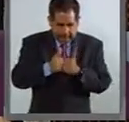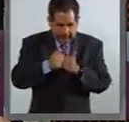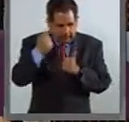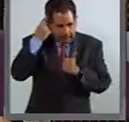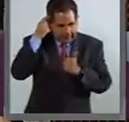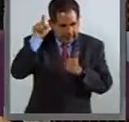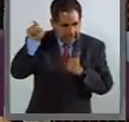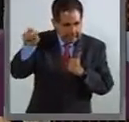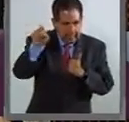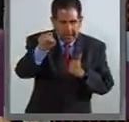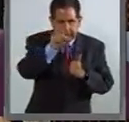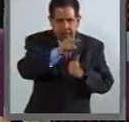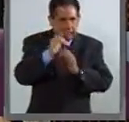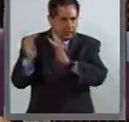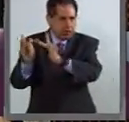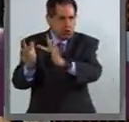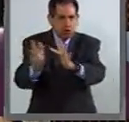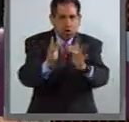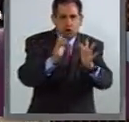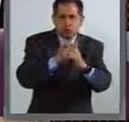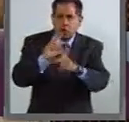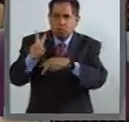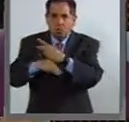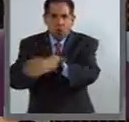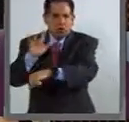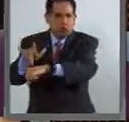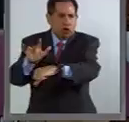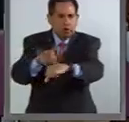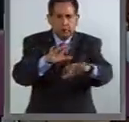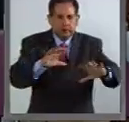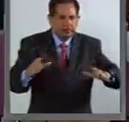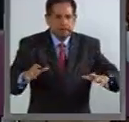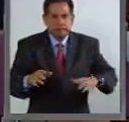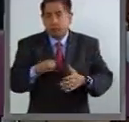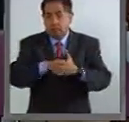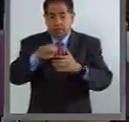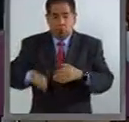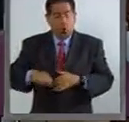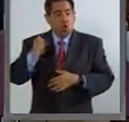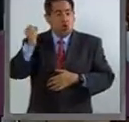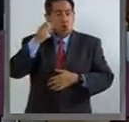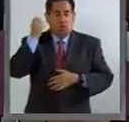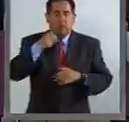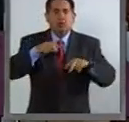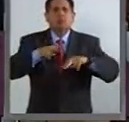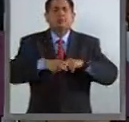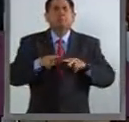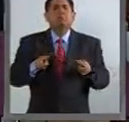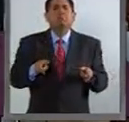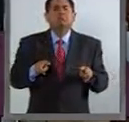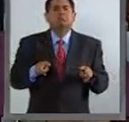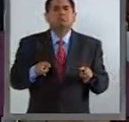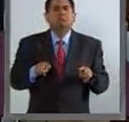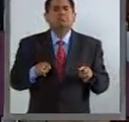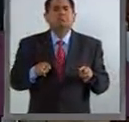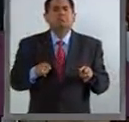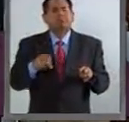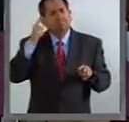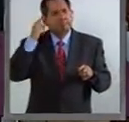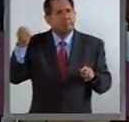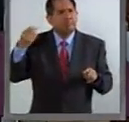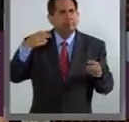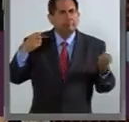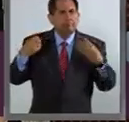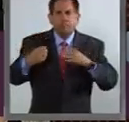razón. La verdad es que mientras estamos en un evento, incluso durante el evento, estamos tratando de